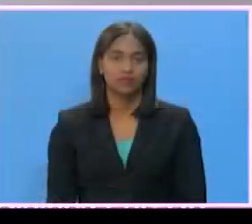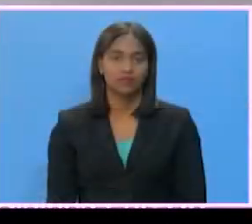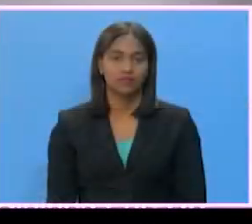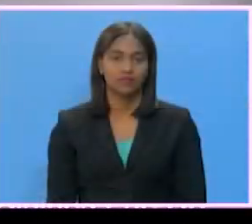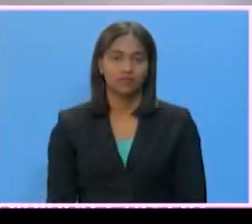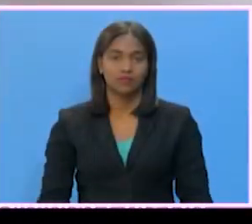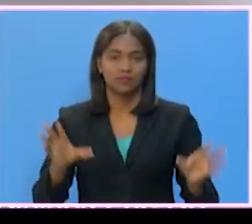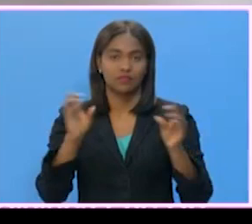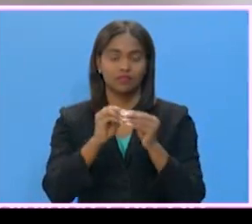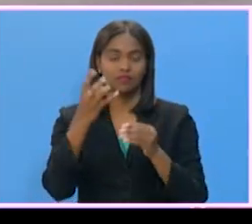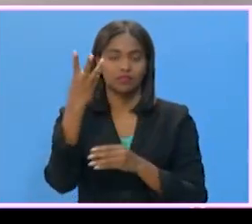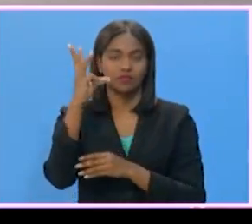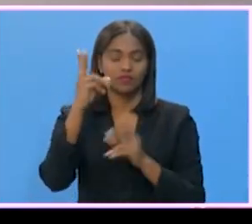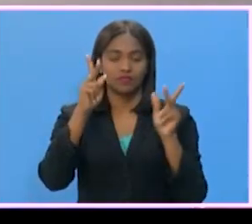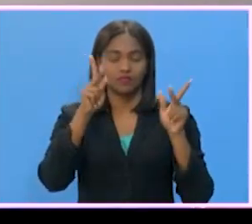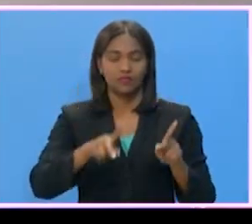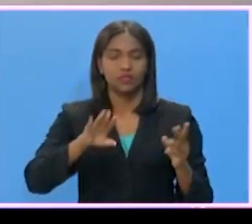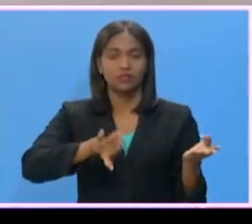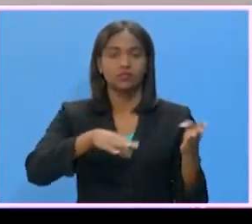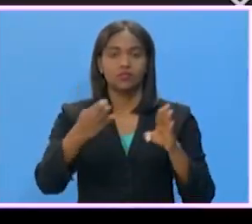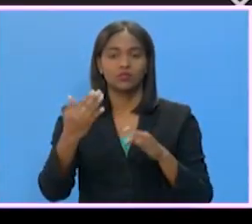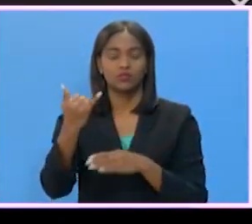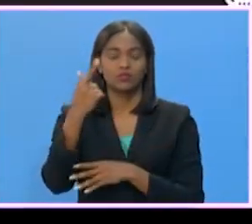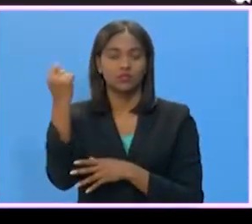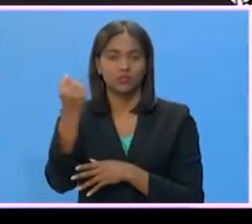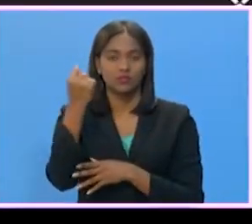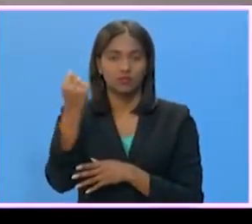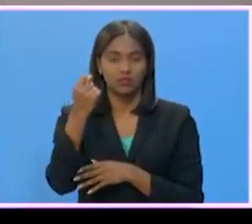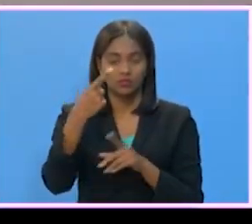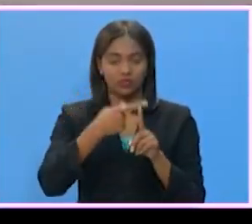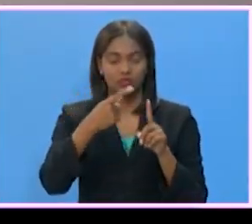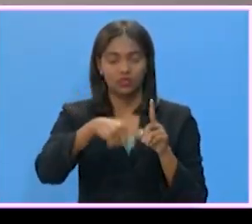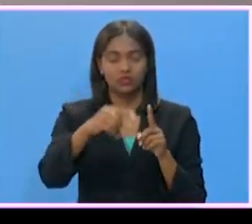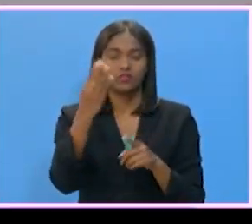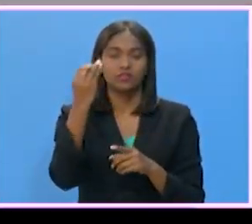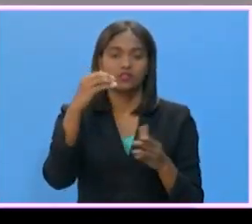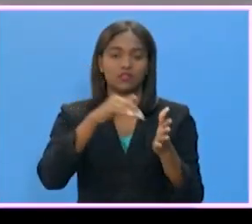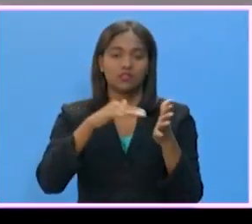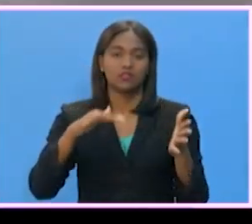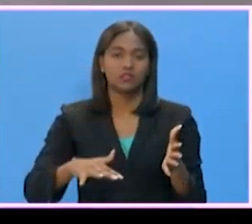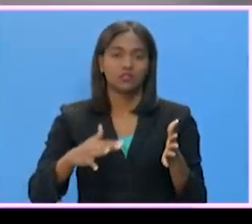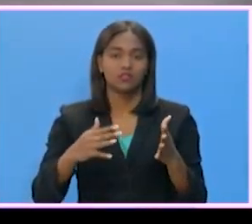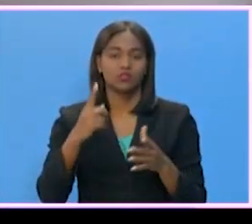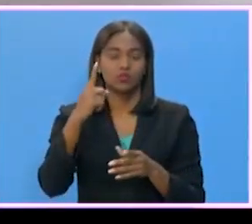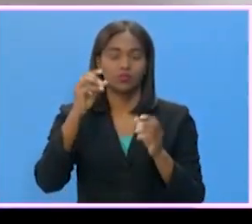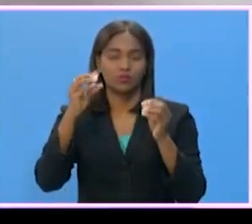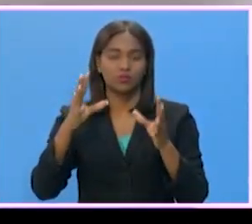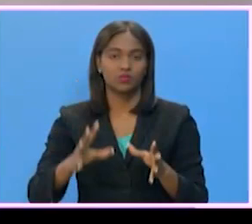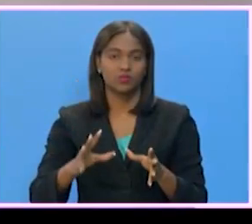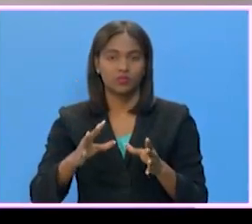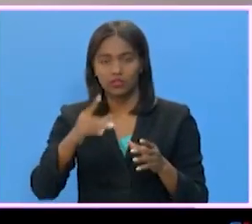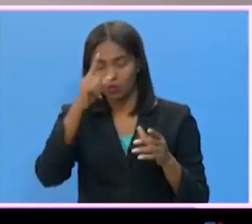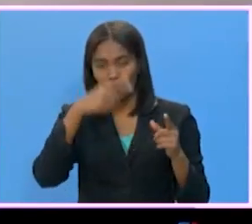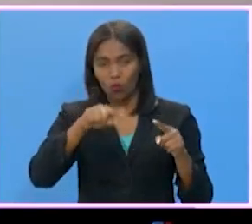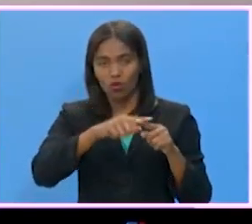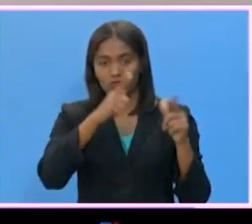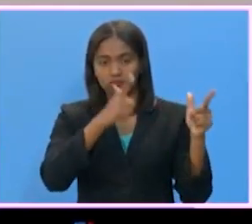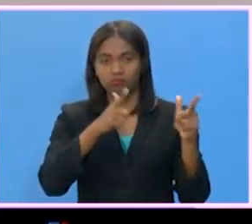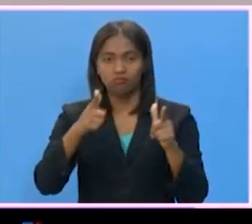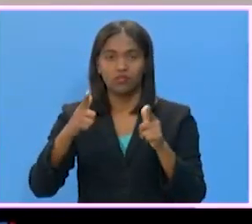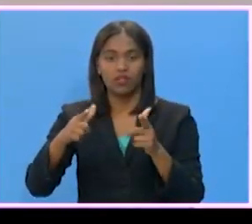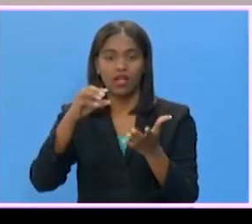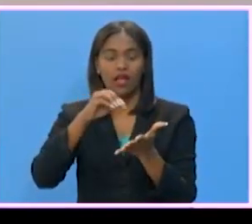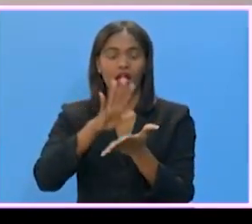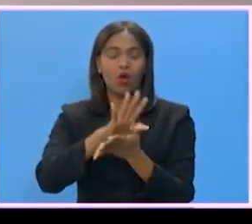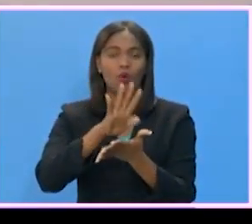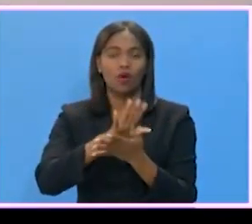Al menos 16 personas murieron este martes, entre ellos 14 estudiantes y un profesor, en un tiroteo registrado en una escuela